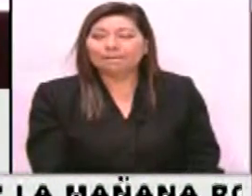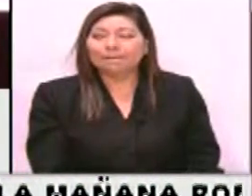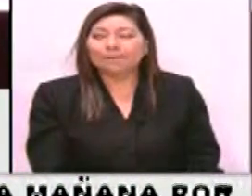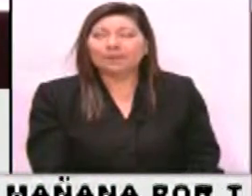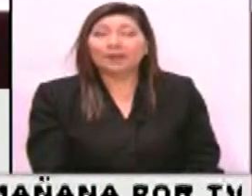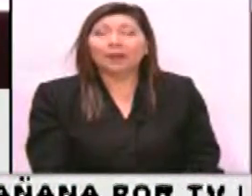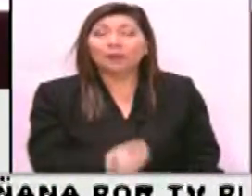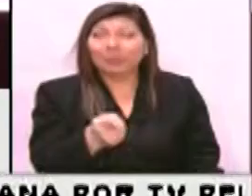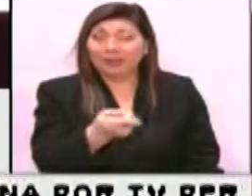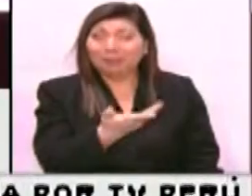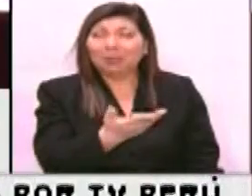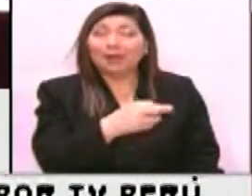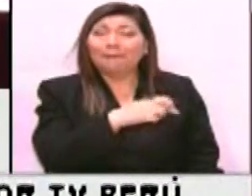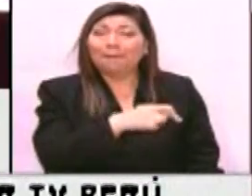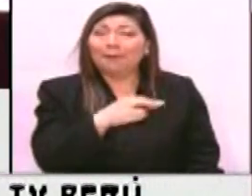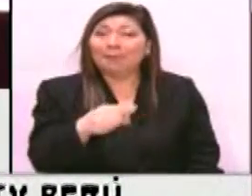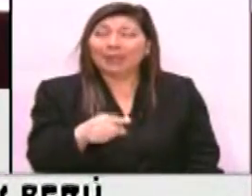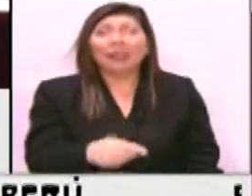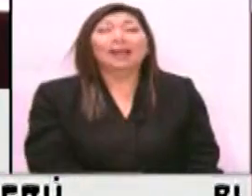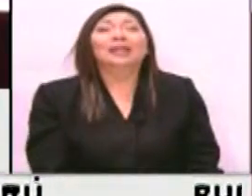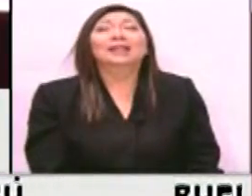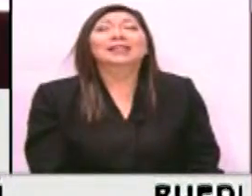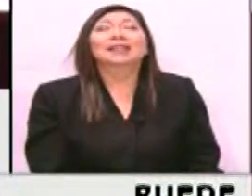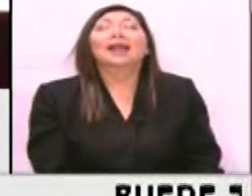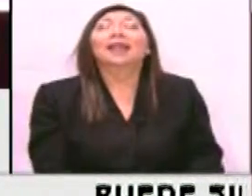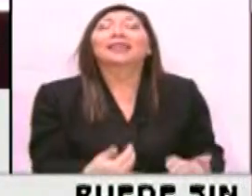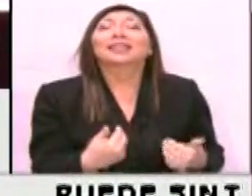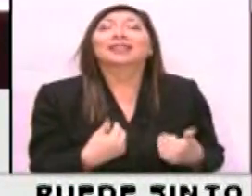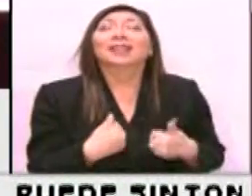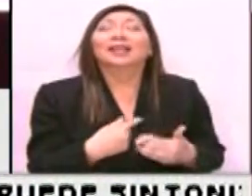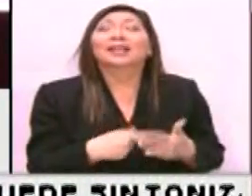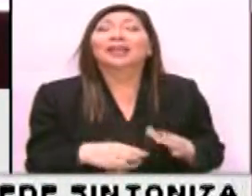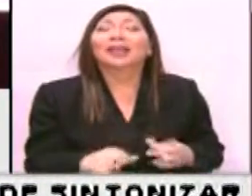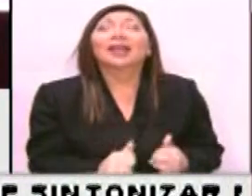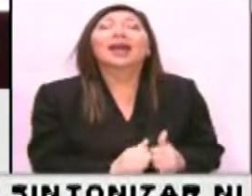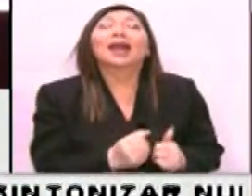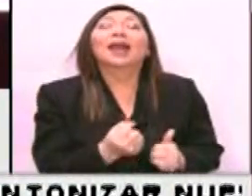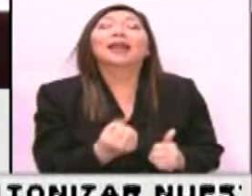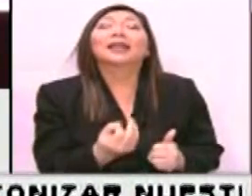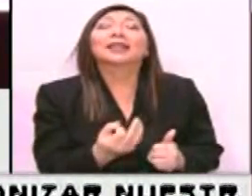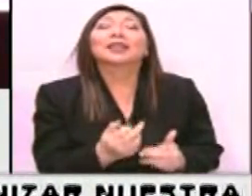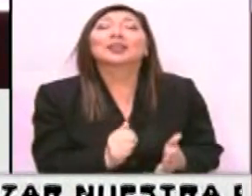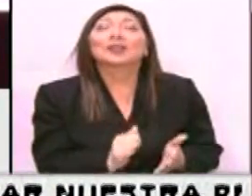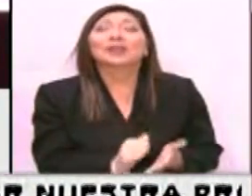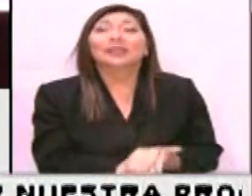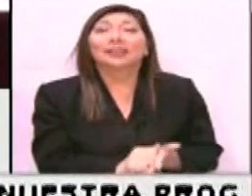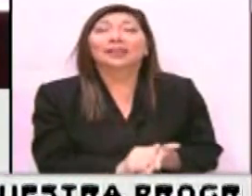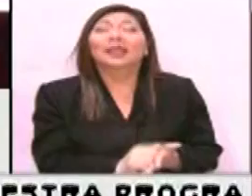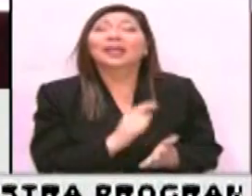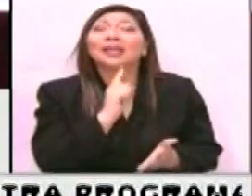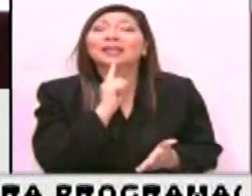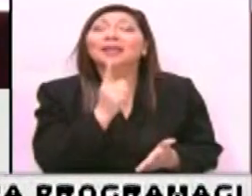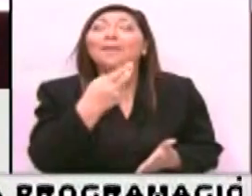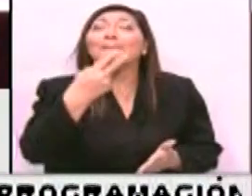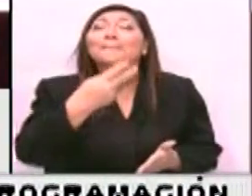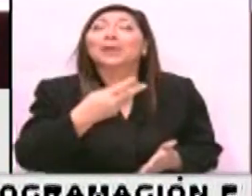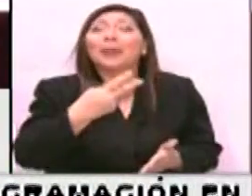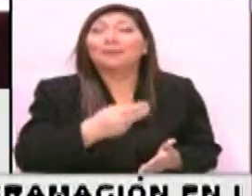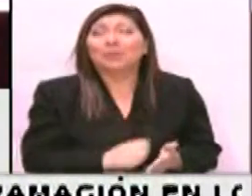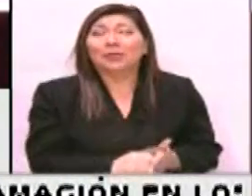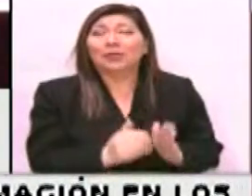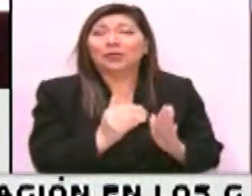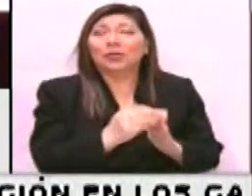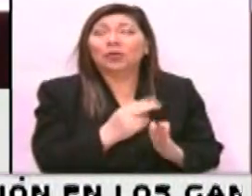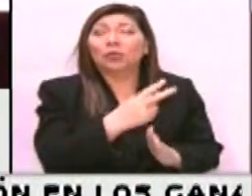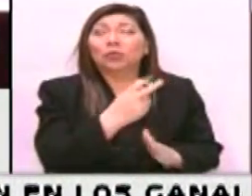presidente Kuczynski que haga o que tiene que haber hecho aquello que exactamente está prohibido hacer por el